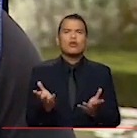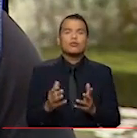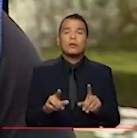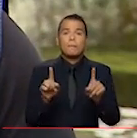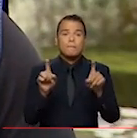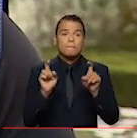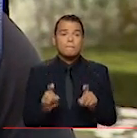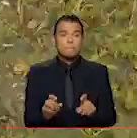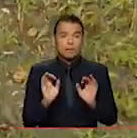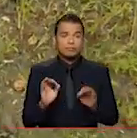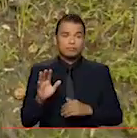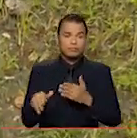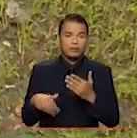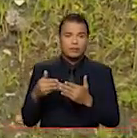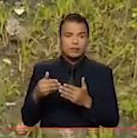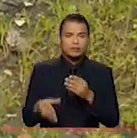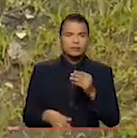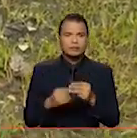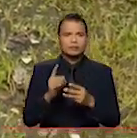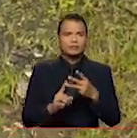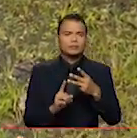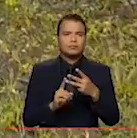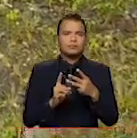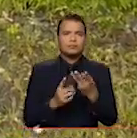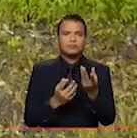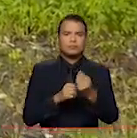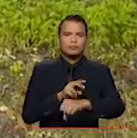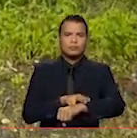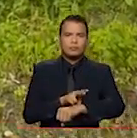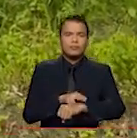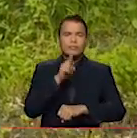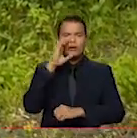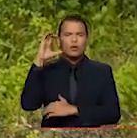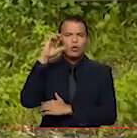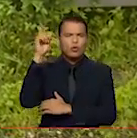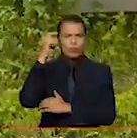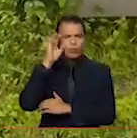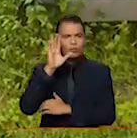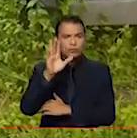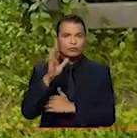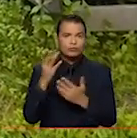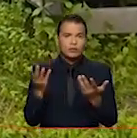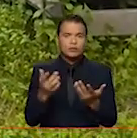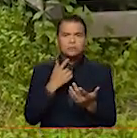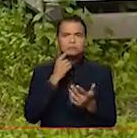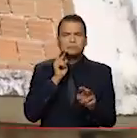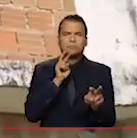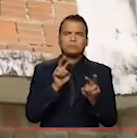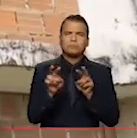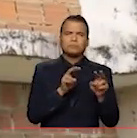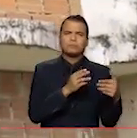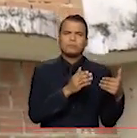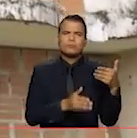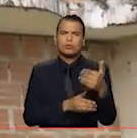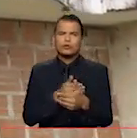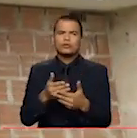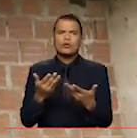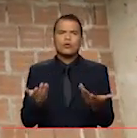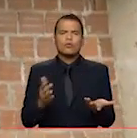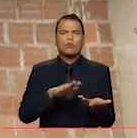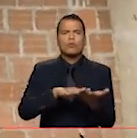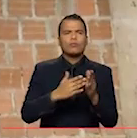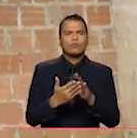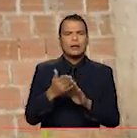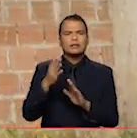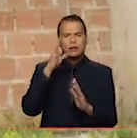no se conoce de su paradero de ellos. Una nueva visita de delegados del gobierno nacional al distrito permitirá analizar el proceso de la paz total con